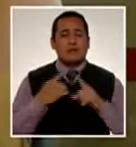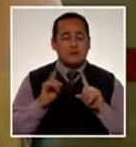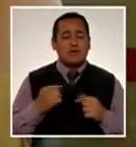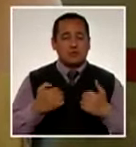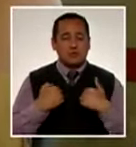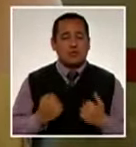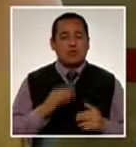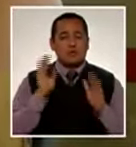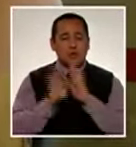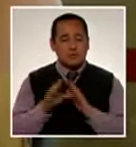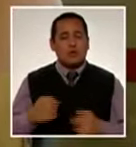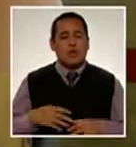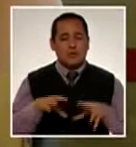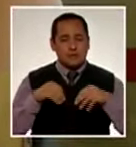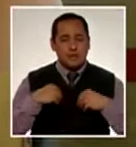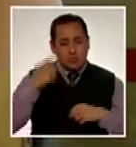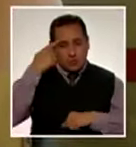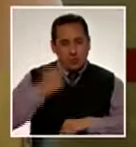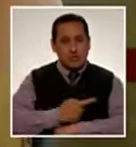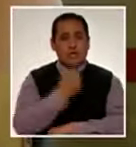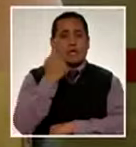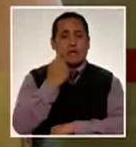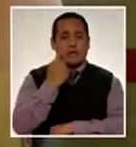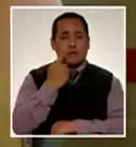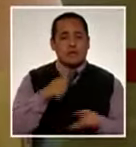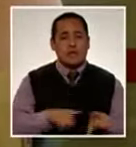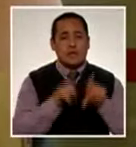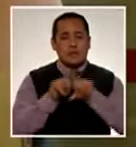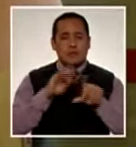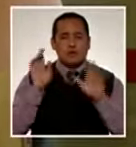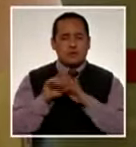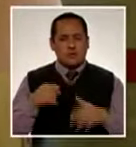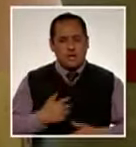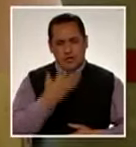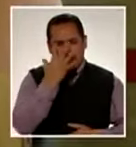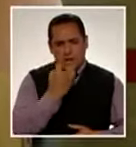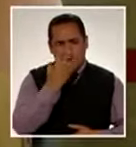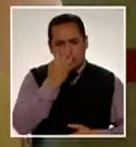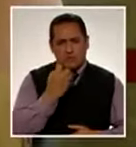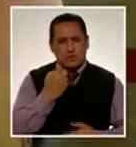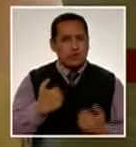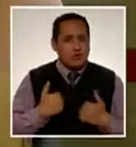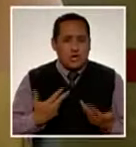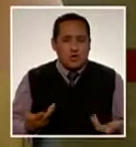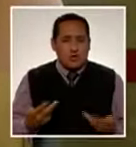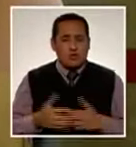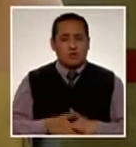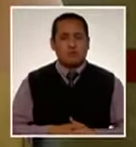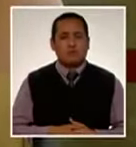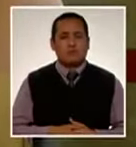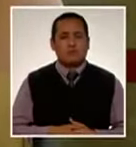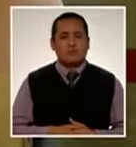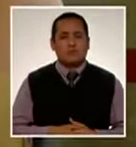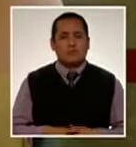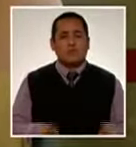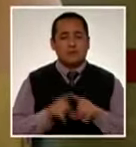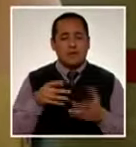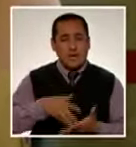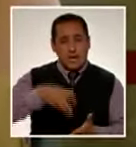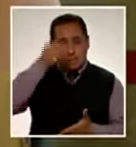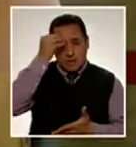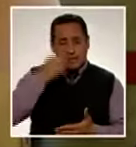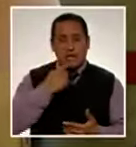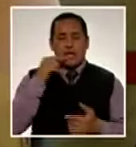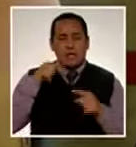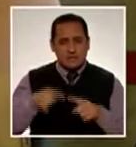day at a time, pero uno tiene que tomar un día a la vez. Have, en vez de estar enojado por lo que no tengo, I was thankful for what I did